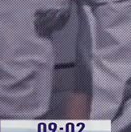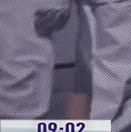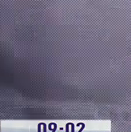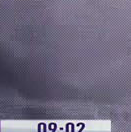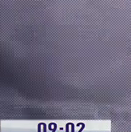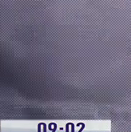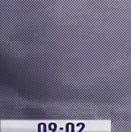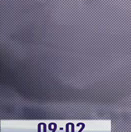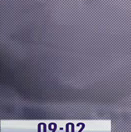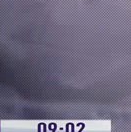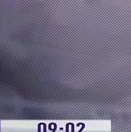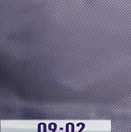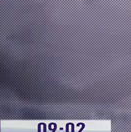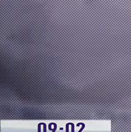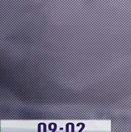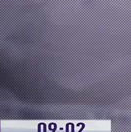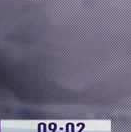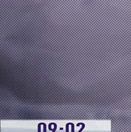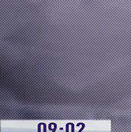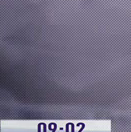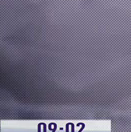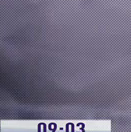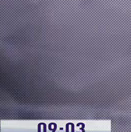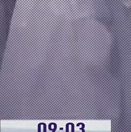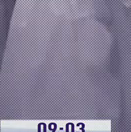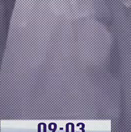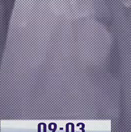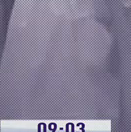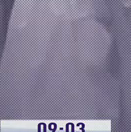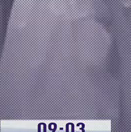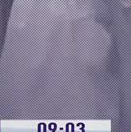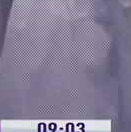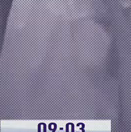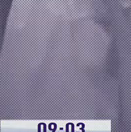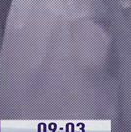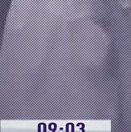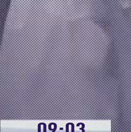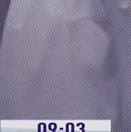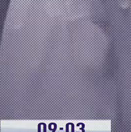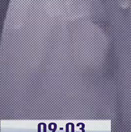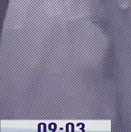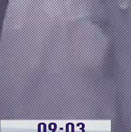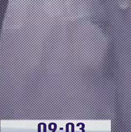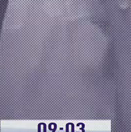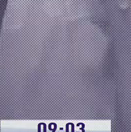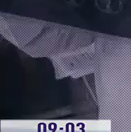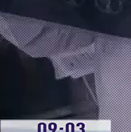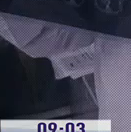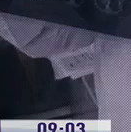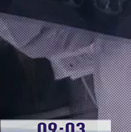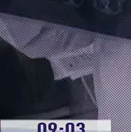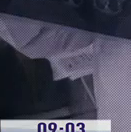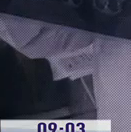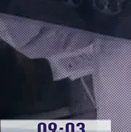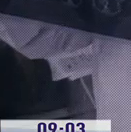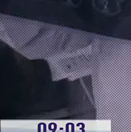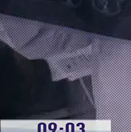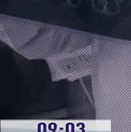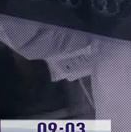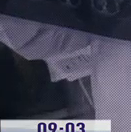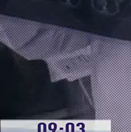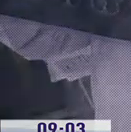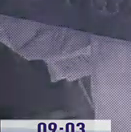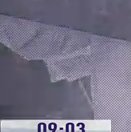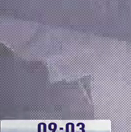misión de cuidarnos por entero sin ninguna condición. No ves razas